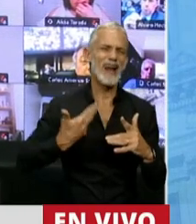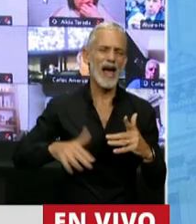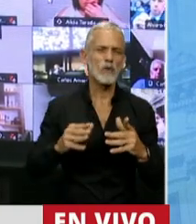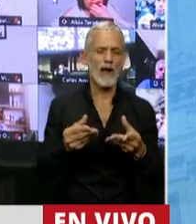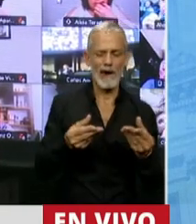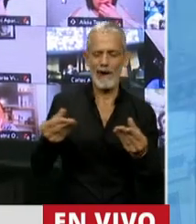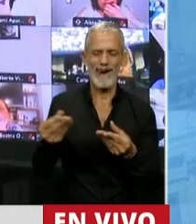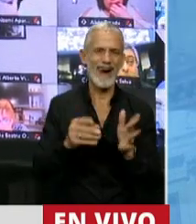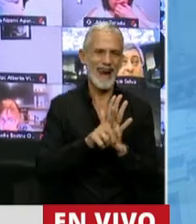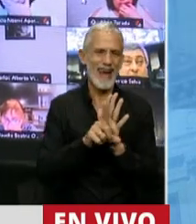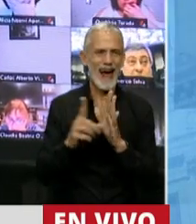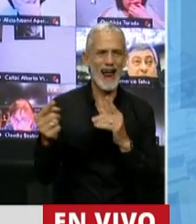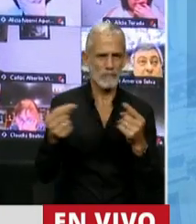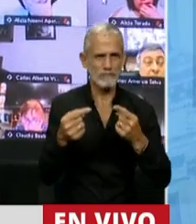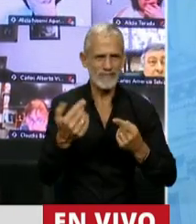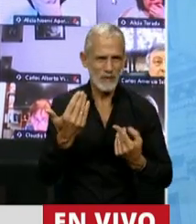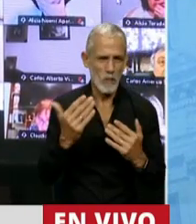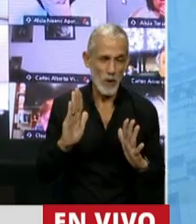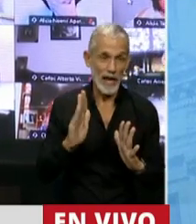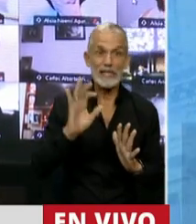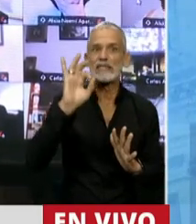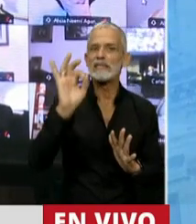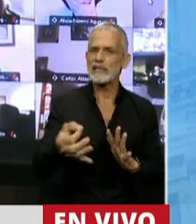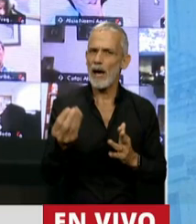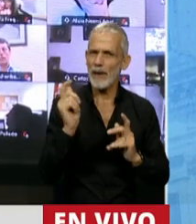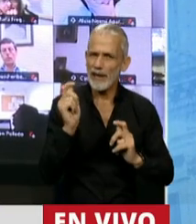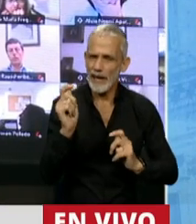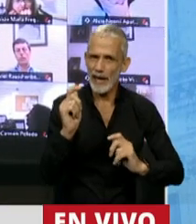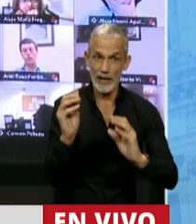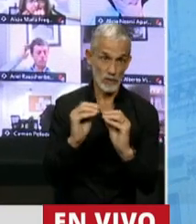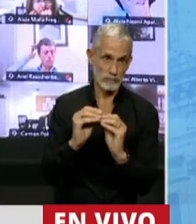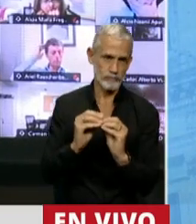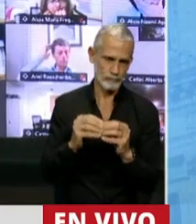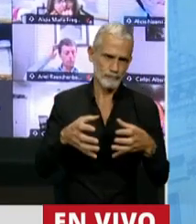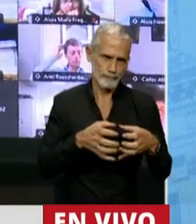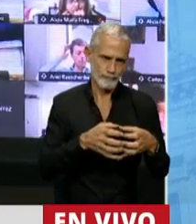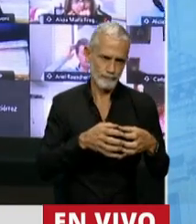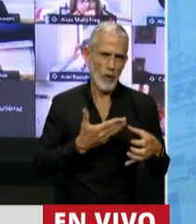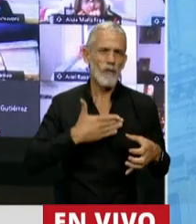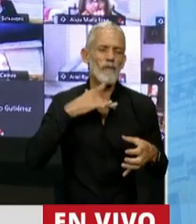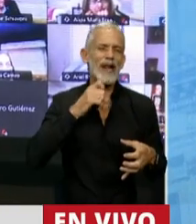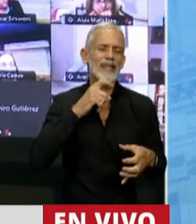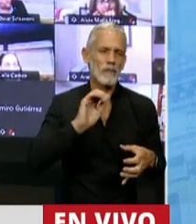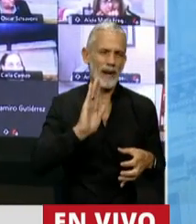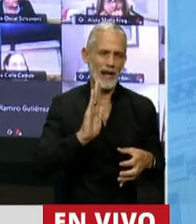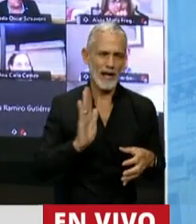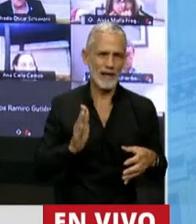además legal. Si sabrán de eso los colegas del Frente para Todos, del